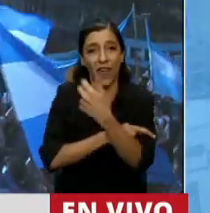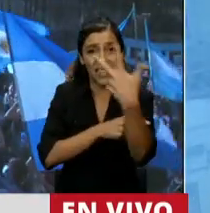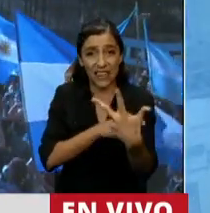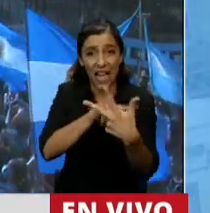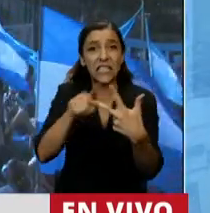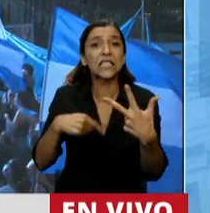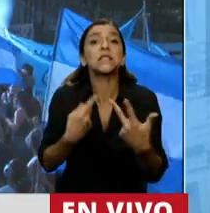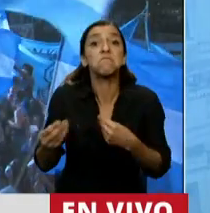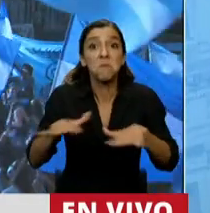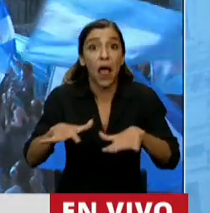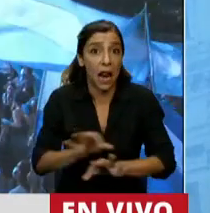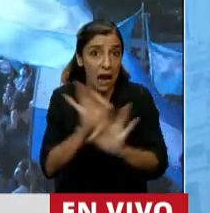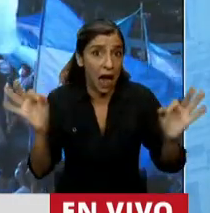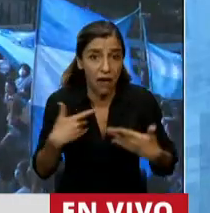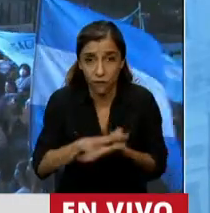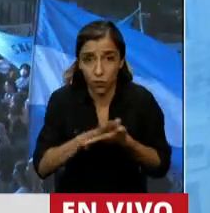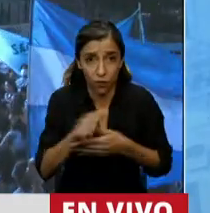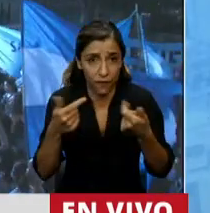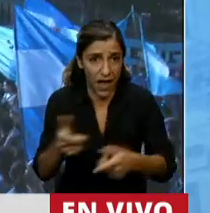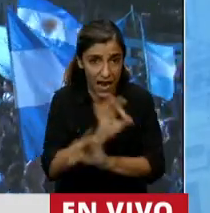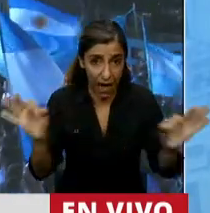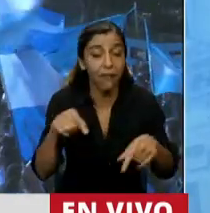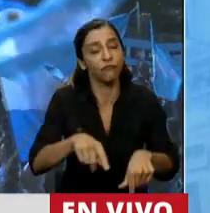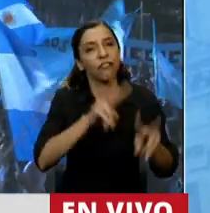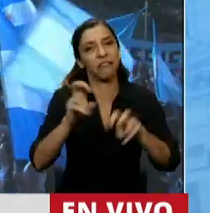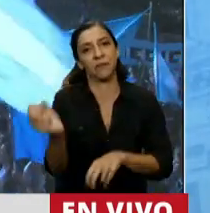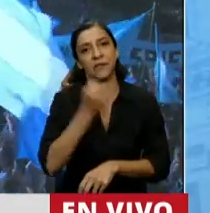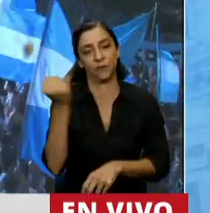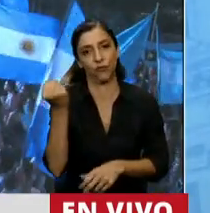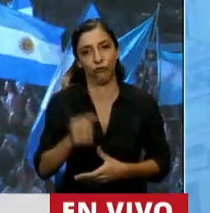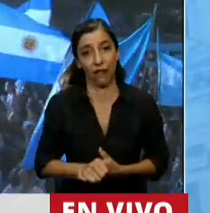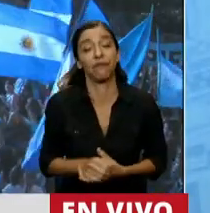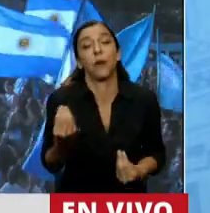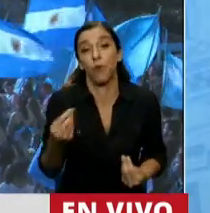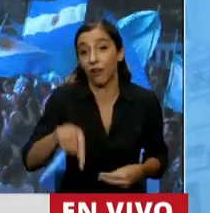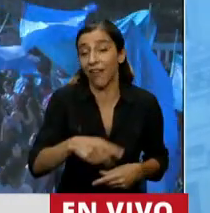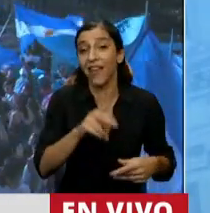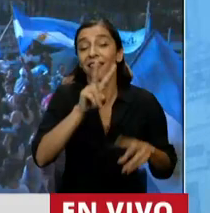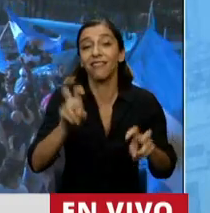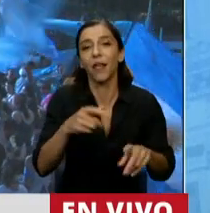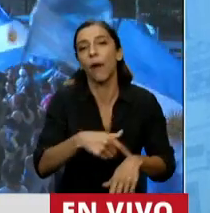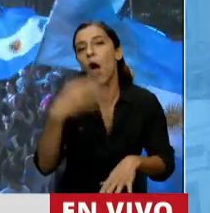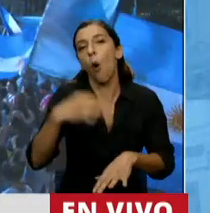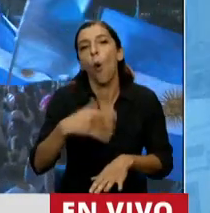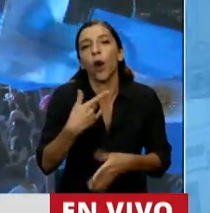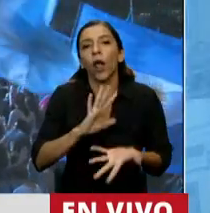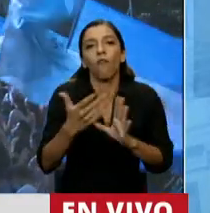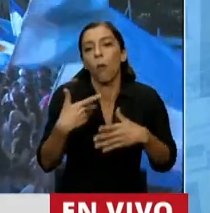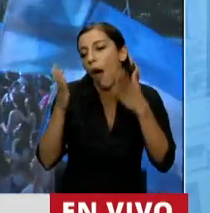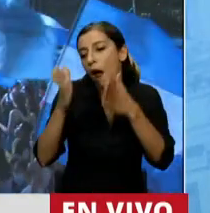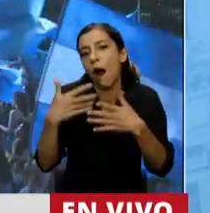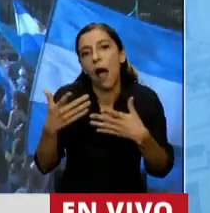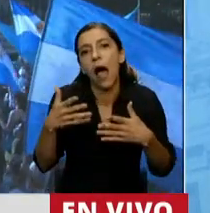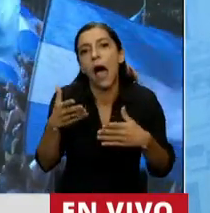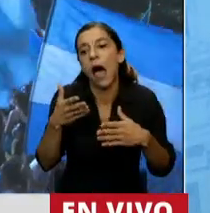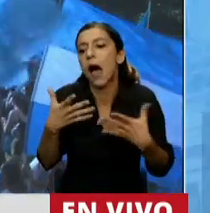desigualdad. También es importante que estemos debatiendo porque este tema ya no se trata del acceso al sistema de